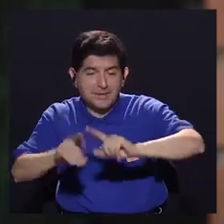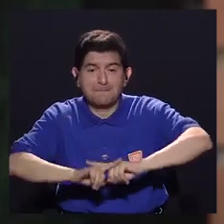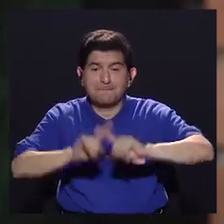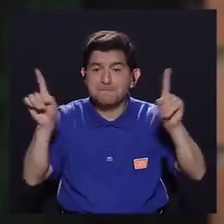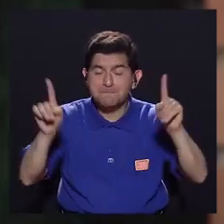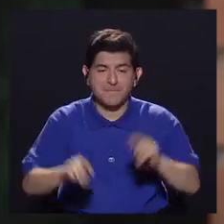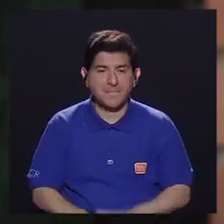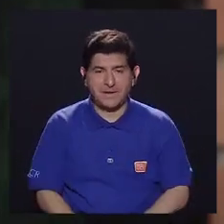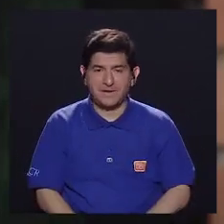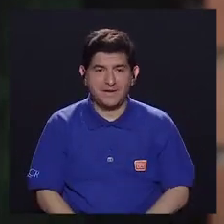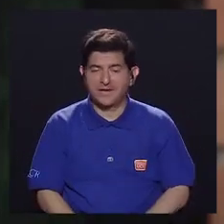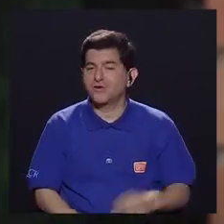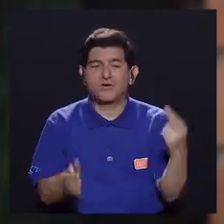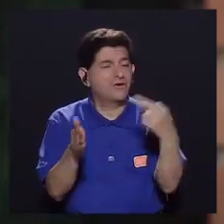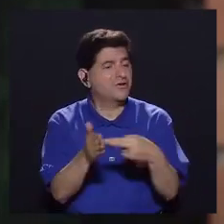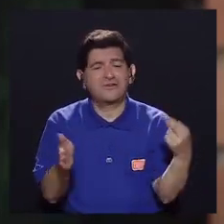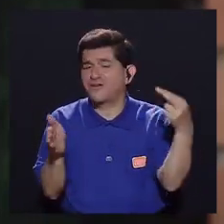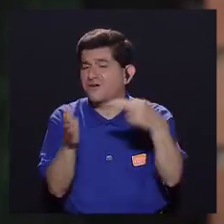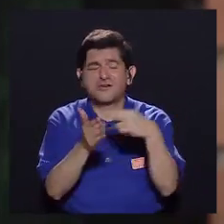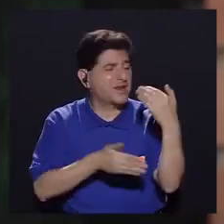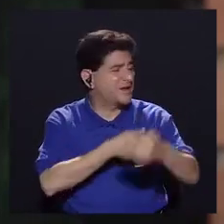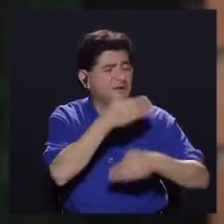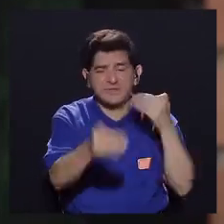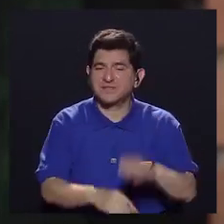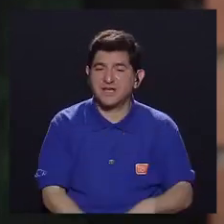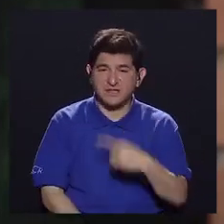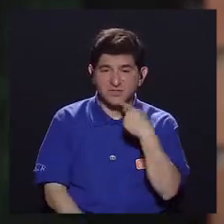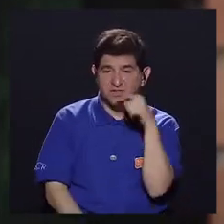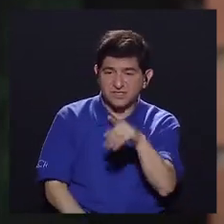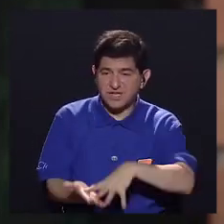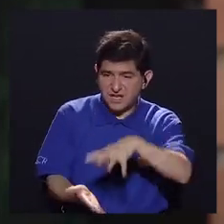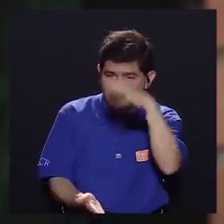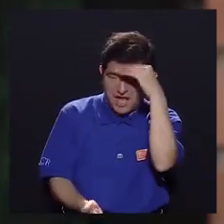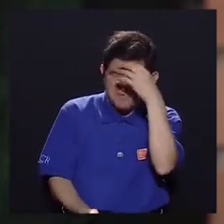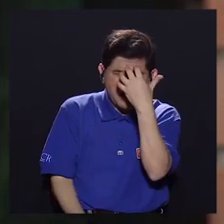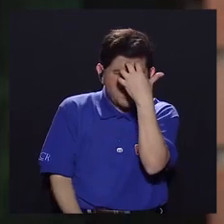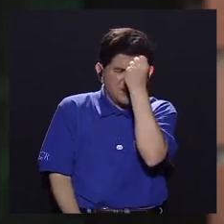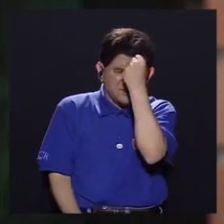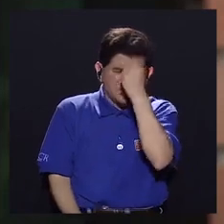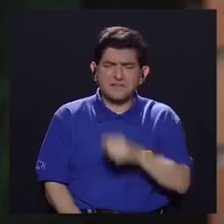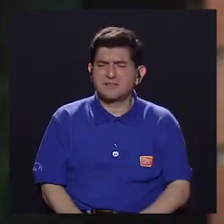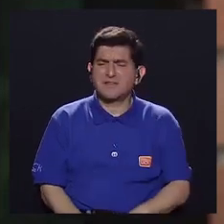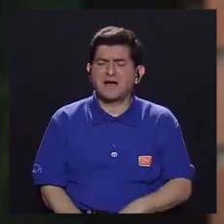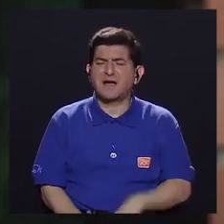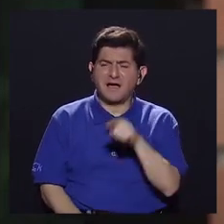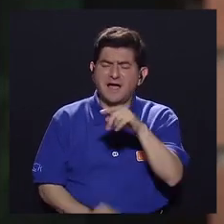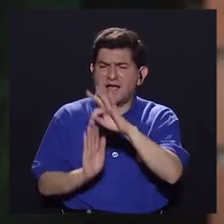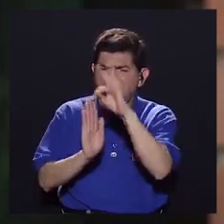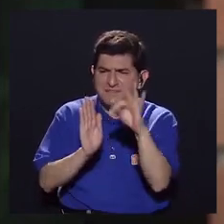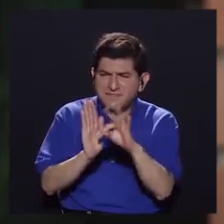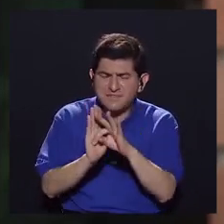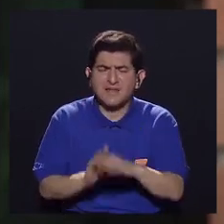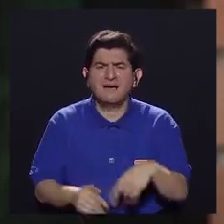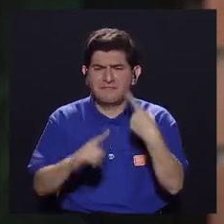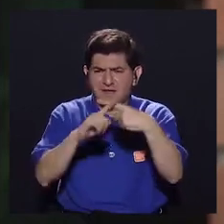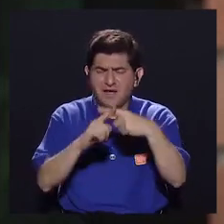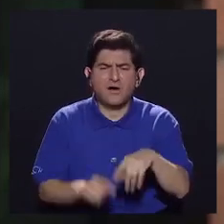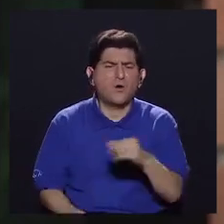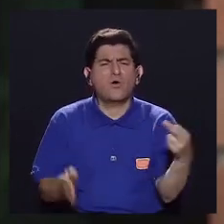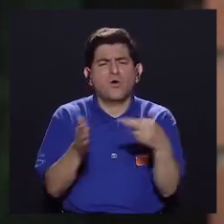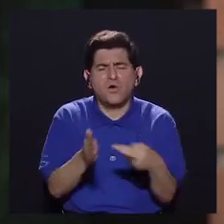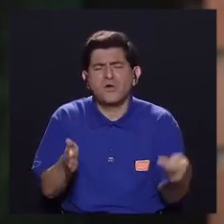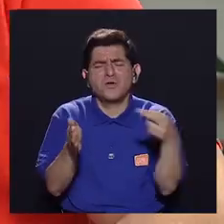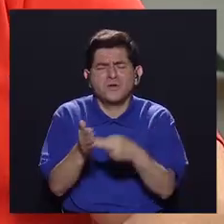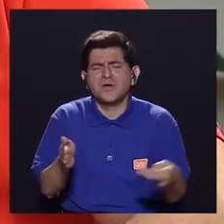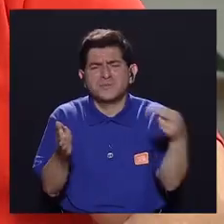escolar, pero no repitiendo procedimientos, no diciéndole que tiene que aprenderse de memoria las tablas, no diciéndole que tiene que